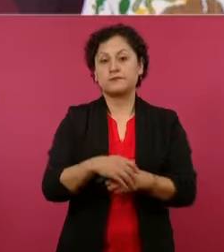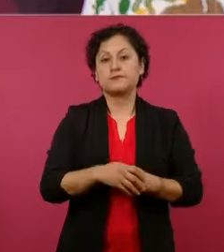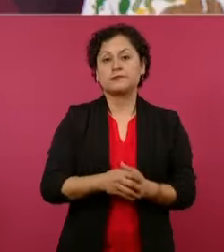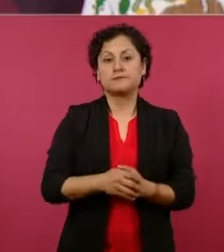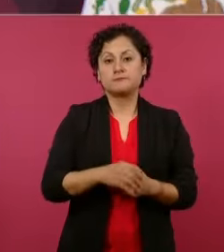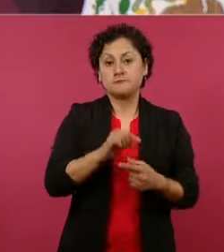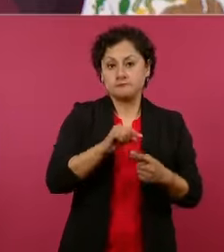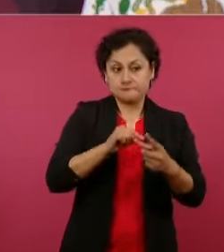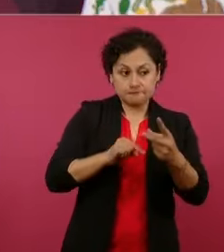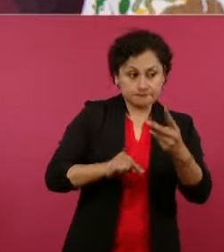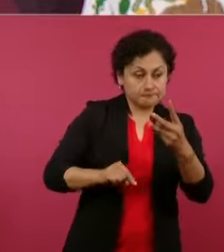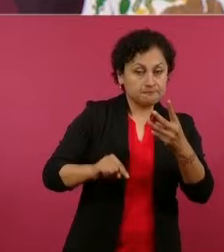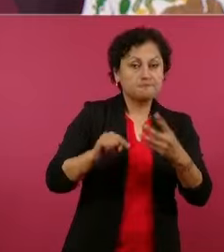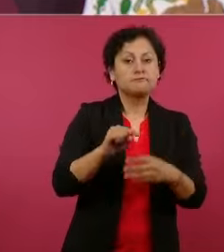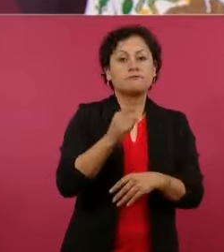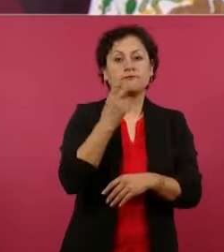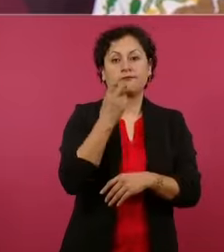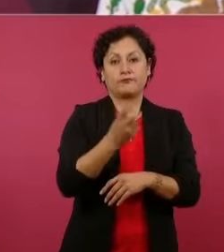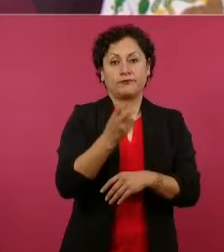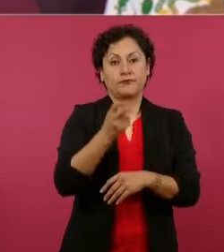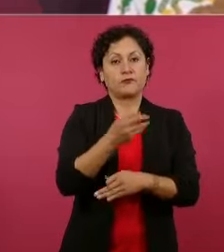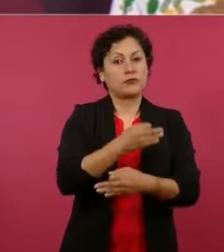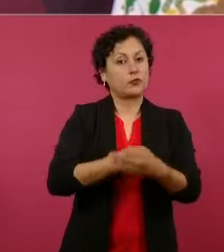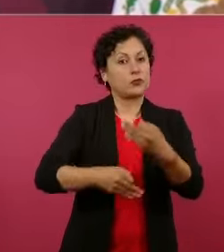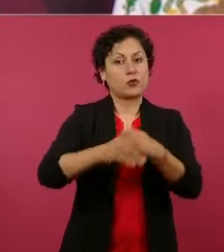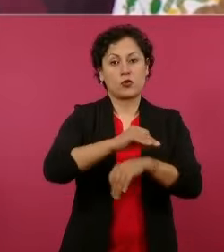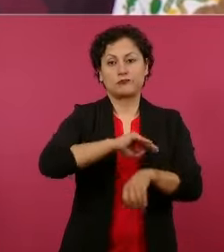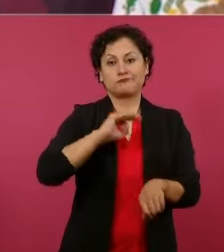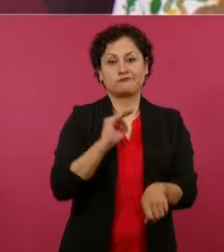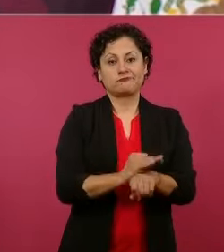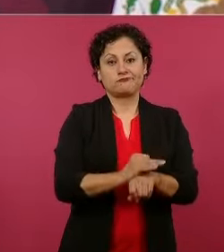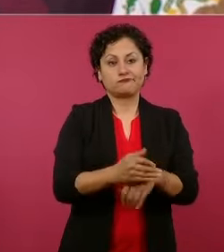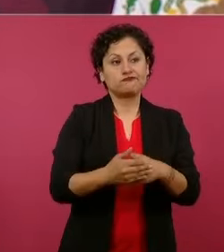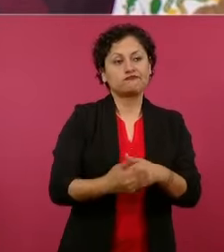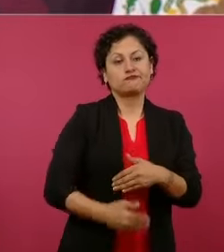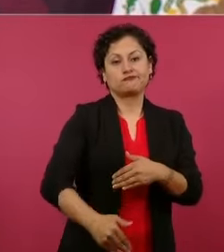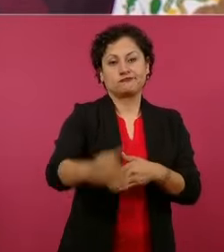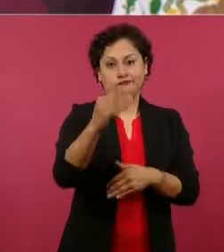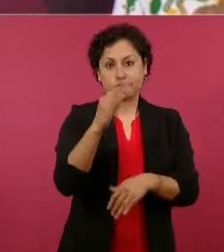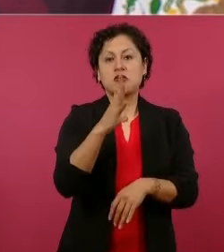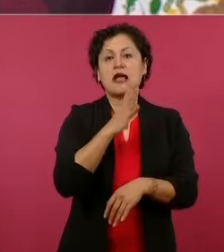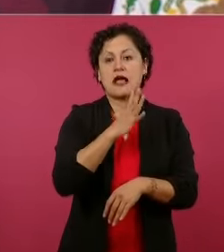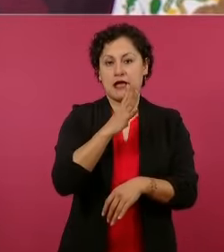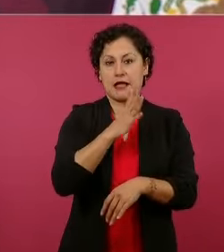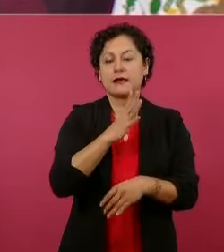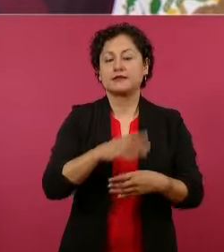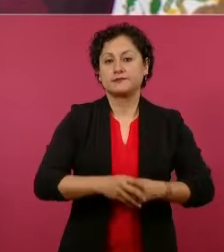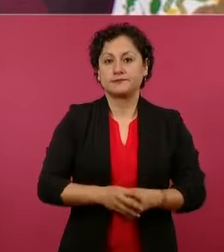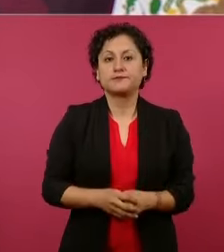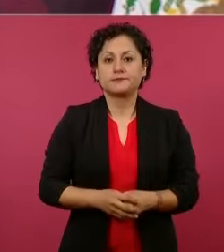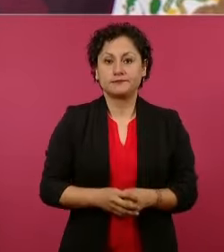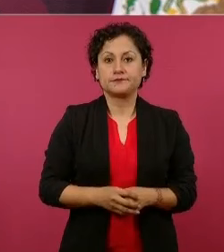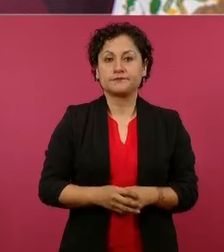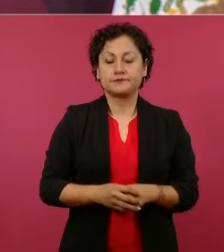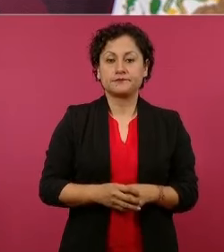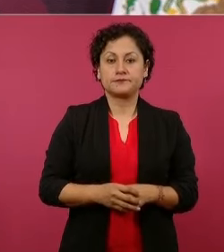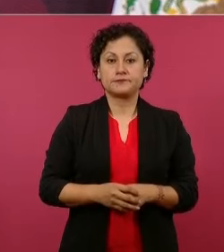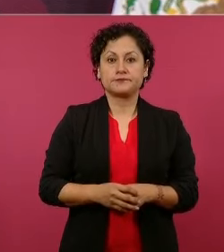todas eh tienen garantizado el abasto del gas